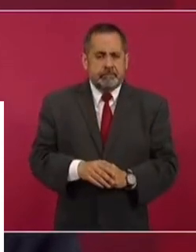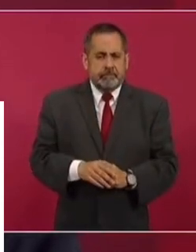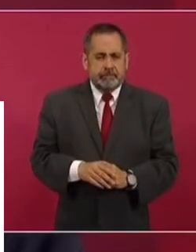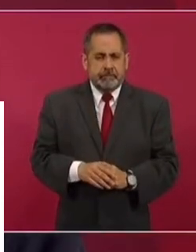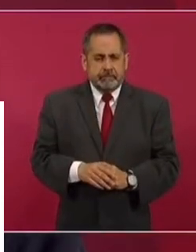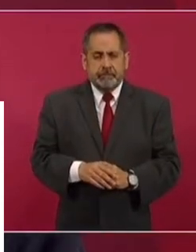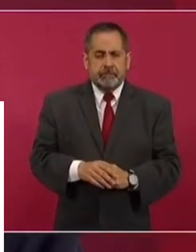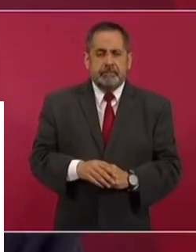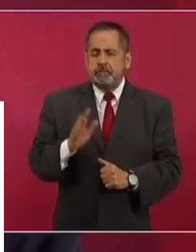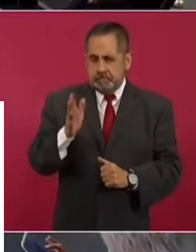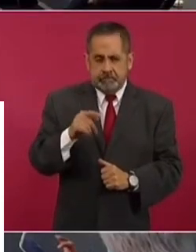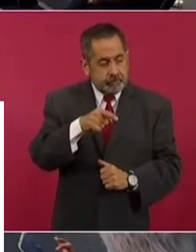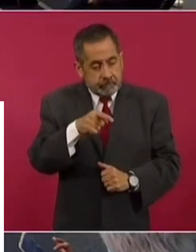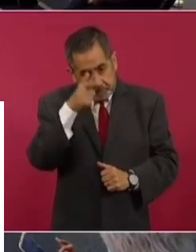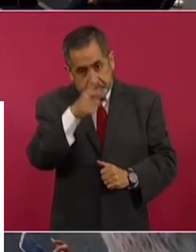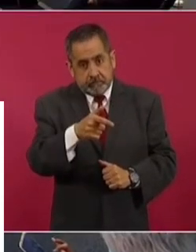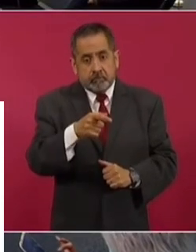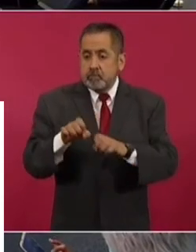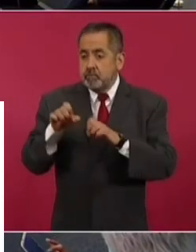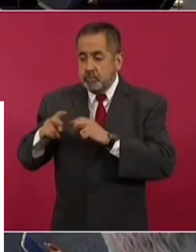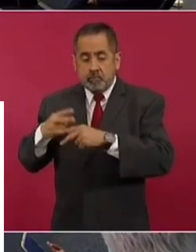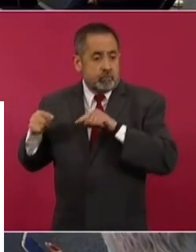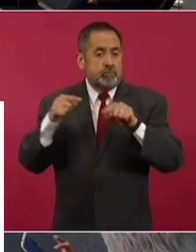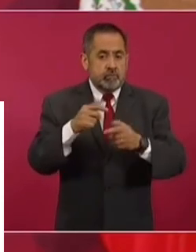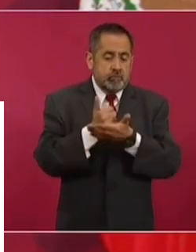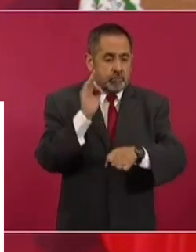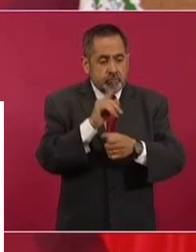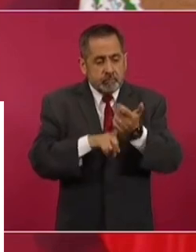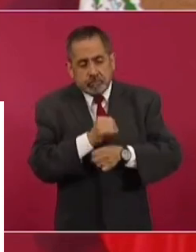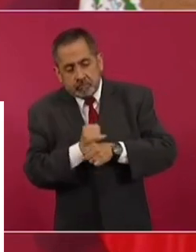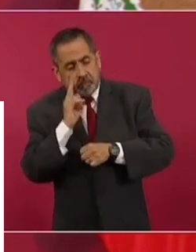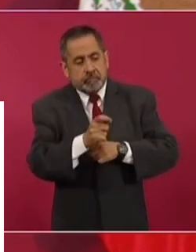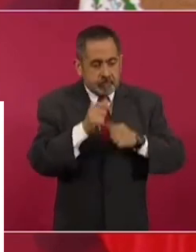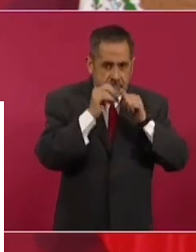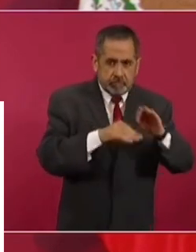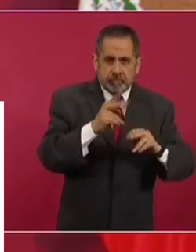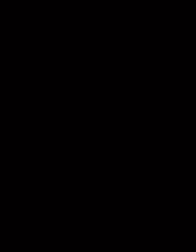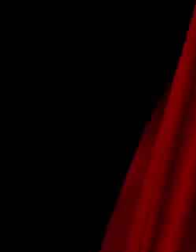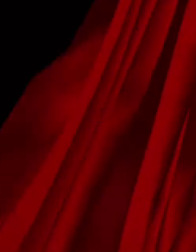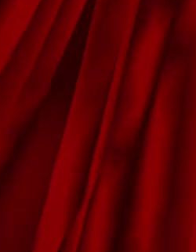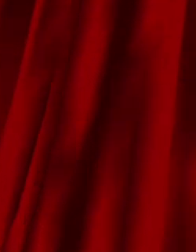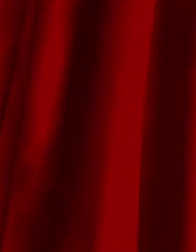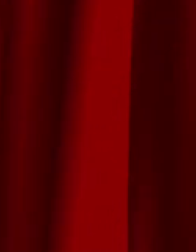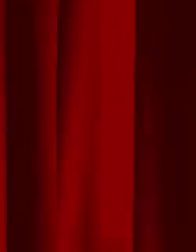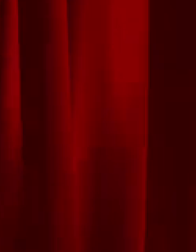ya salió un equipo para allá, para la investigación y para atender el tema.